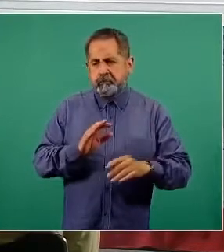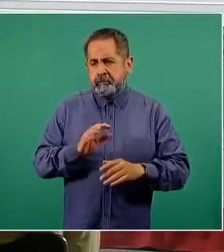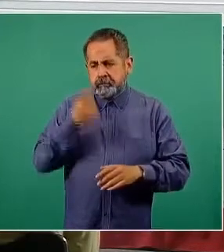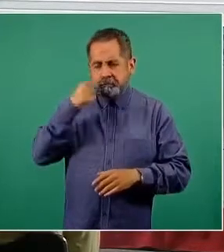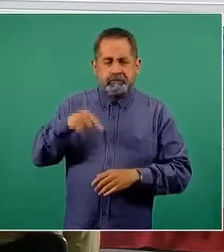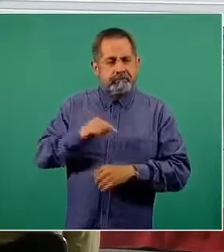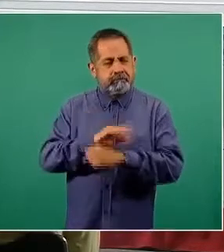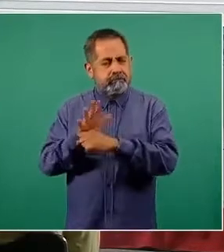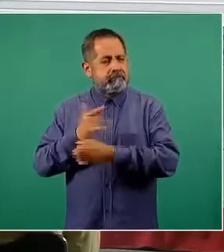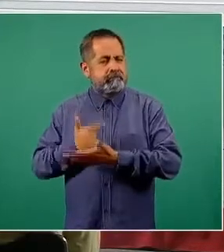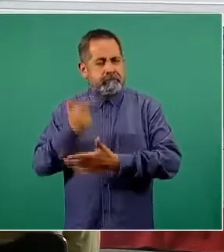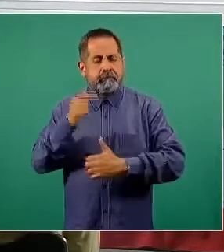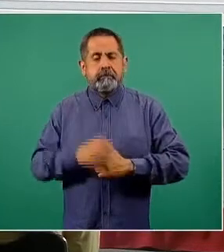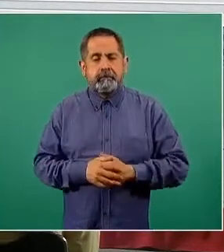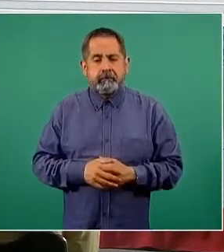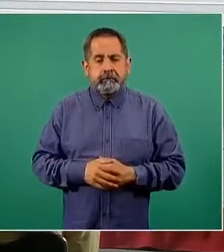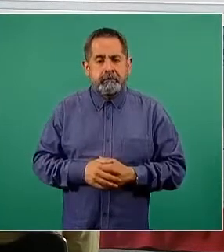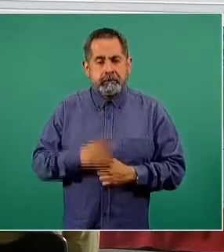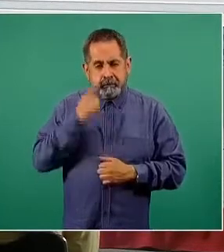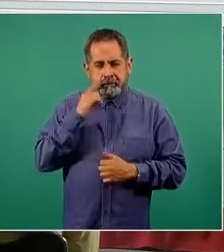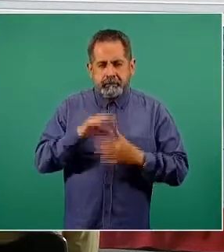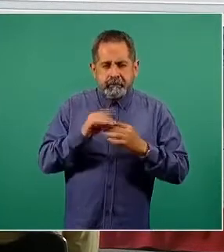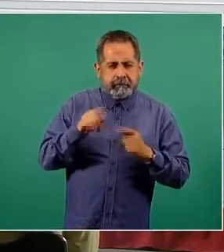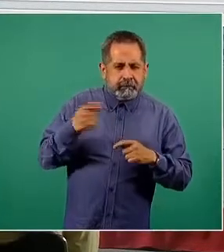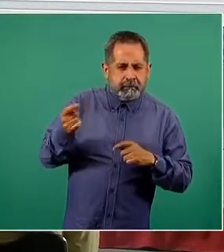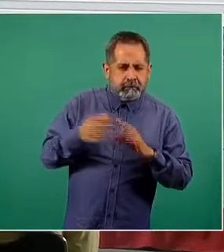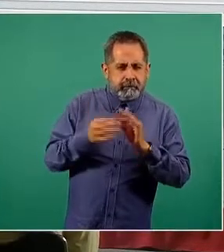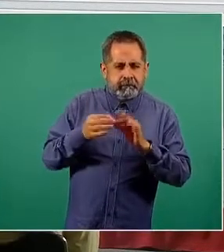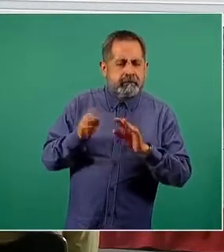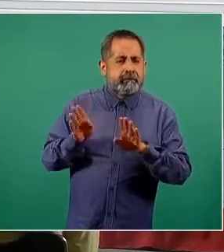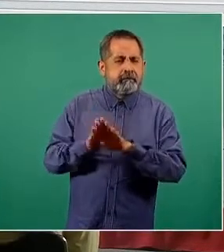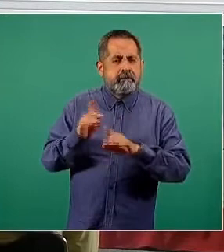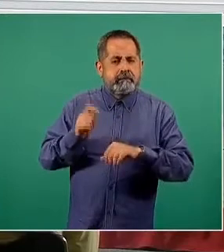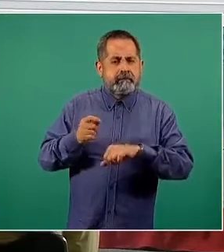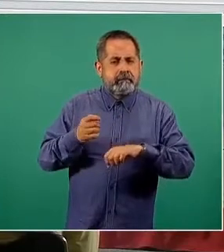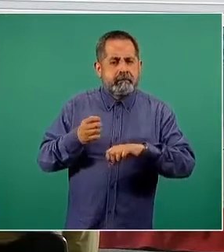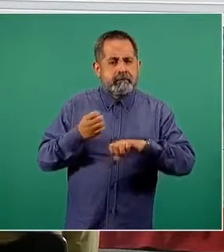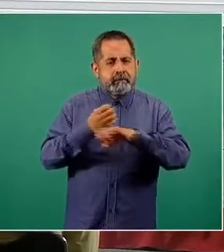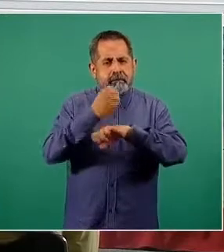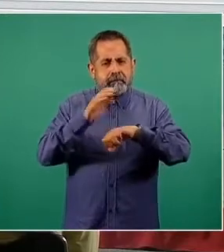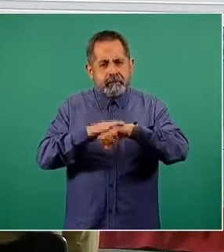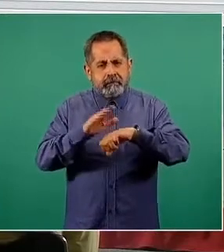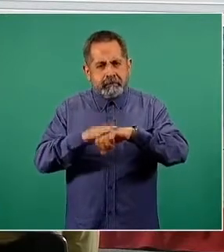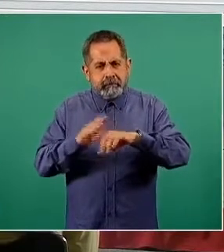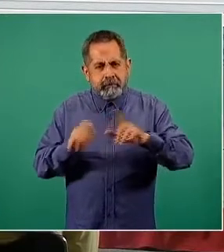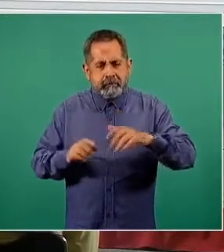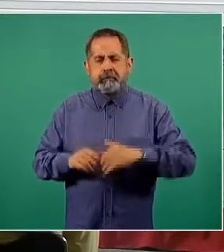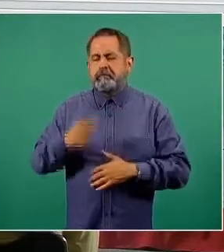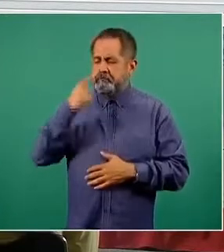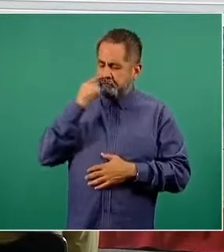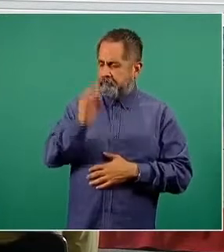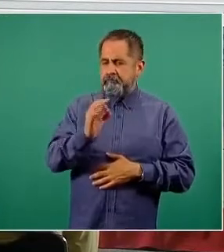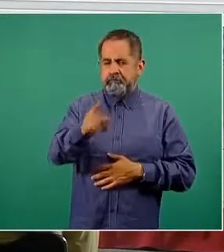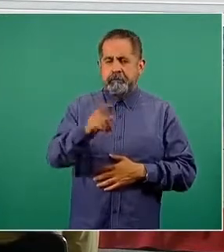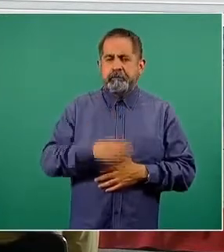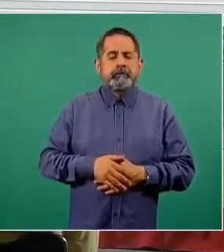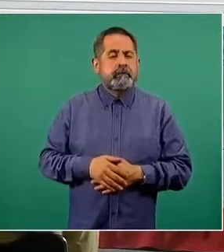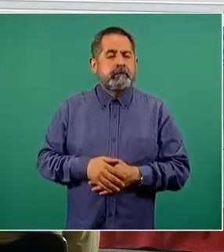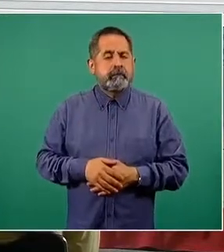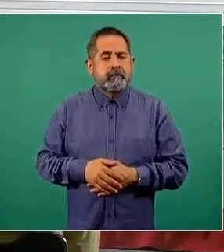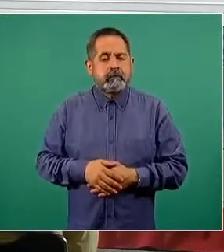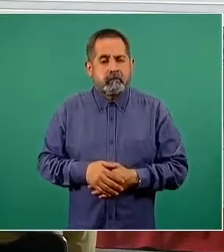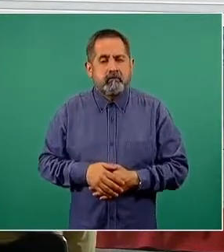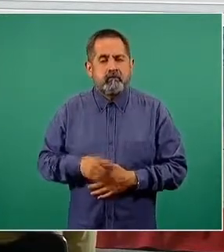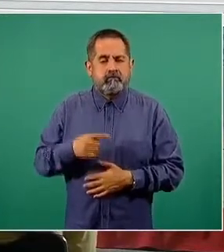desarrollar. Solamente verificar si en la siguiente diapositiva tendríamos la entidad o pasamos ya al componente de... Sí, aquí está. Esto es un poco lo que